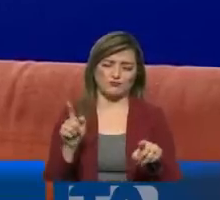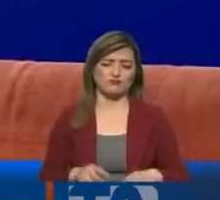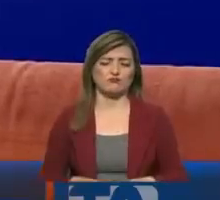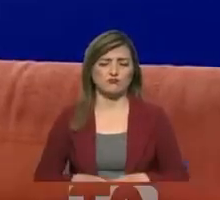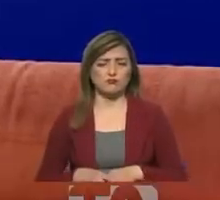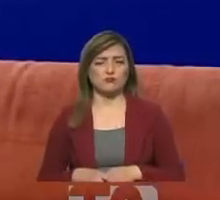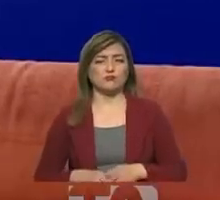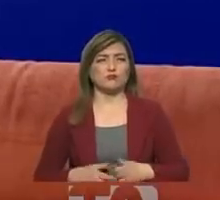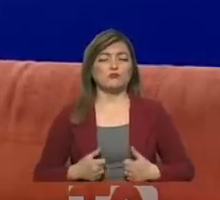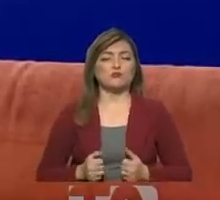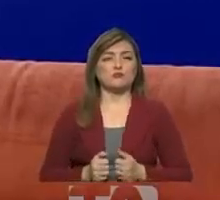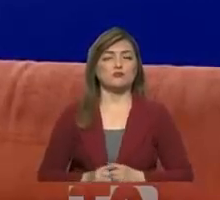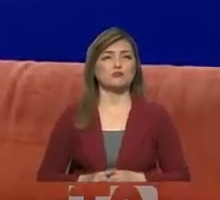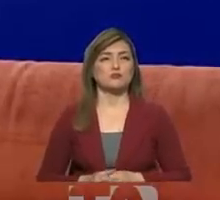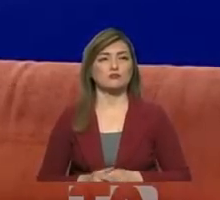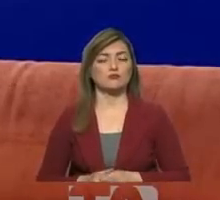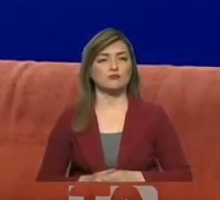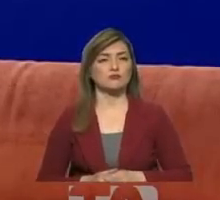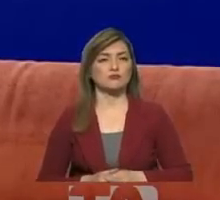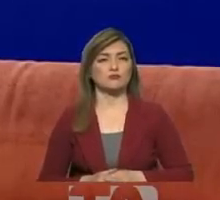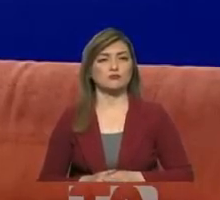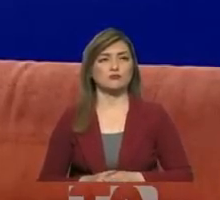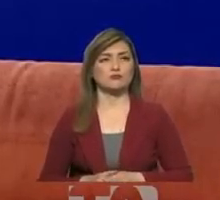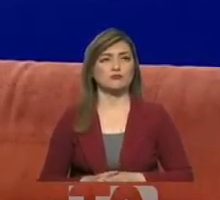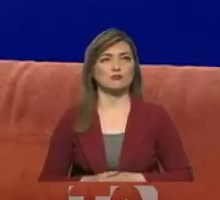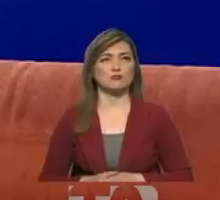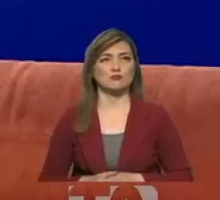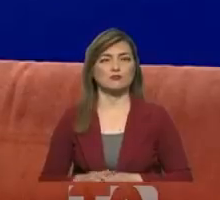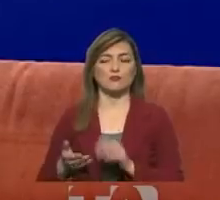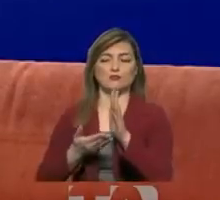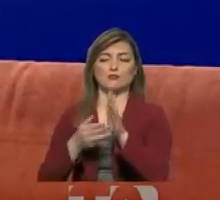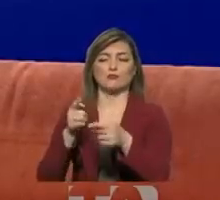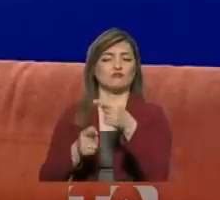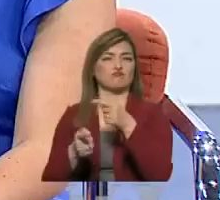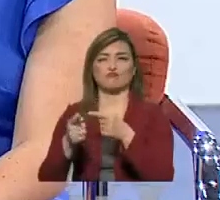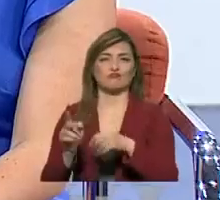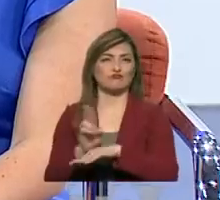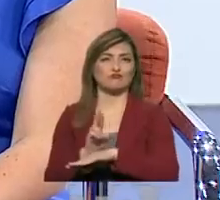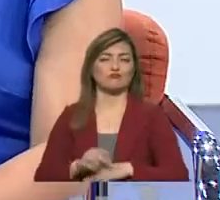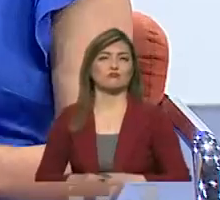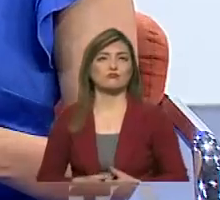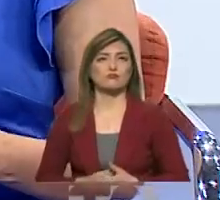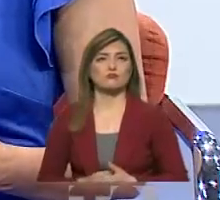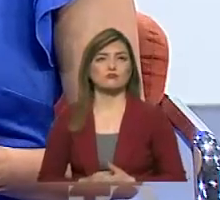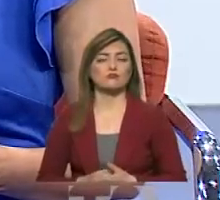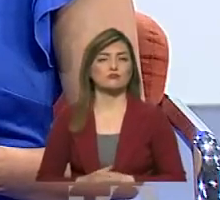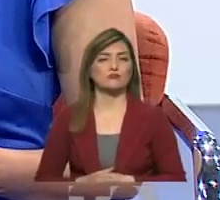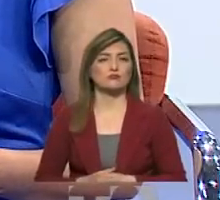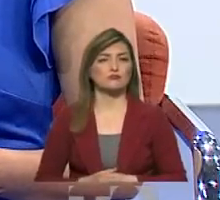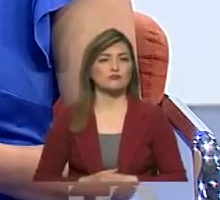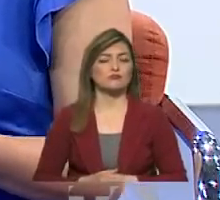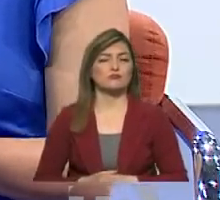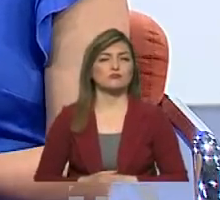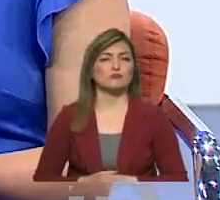pensaríamos es que no se parecen y que no debería ni siquiera utilizarse ese argumento. Ahora, ya el